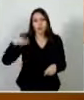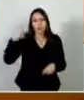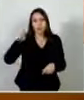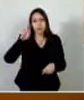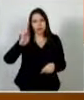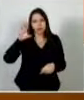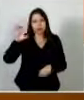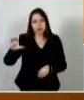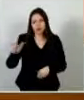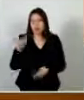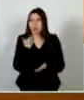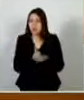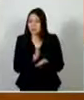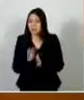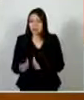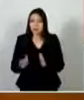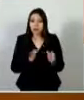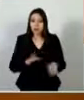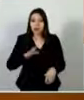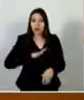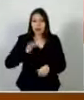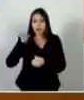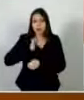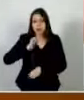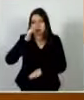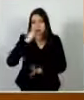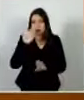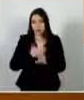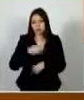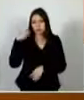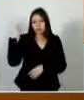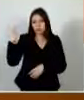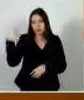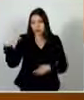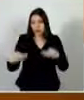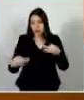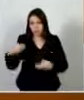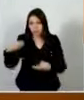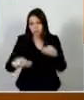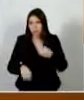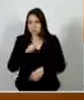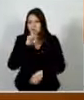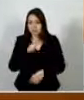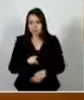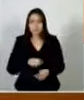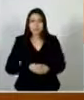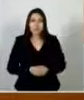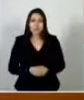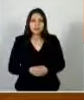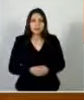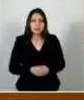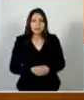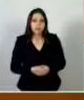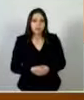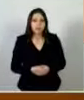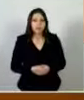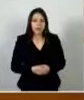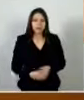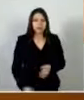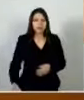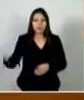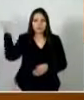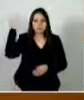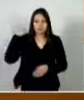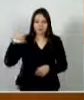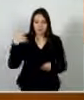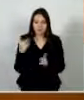que existe una corresponsabilidad del órgano jurisdiccional. En la pasada sesión, en el posicionamiento a nombre del